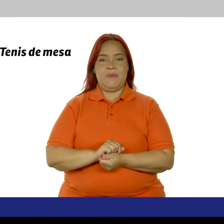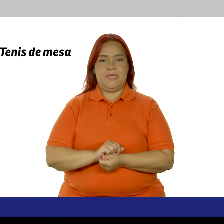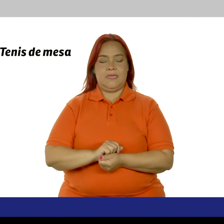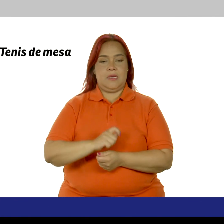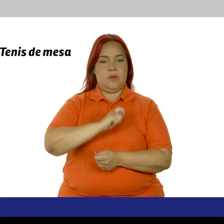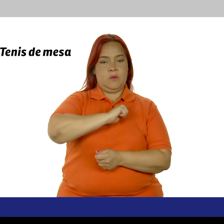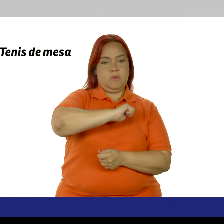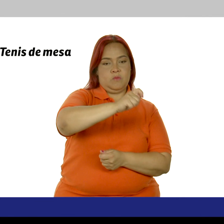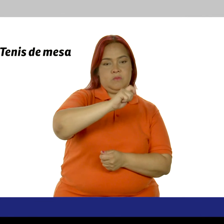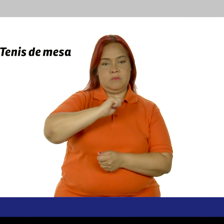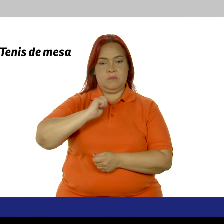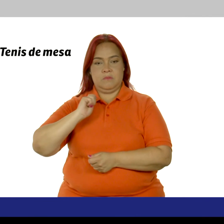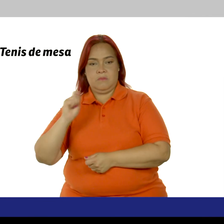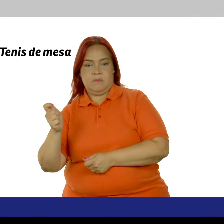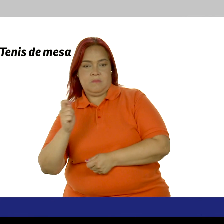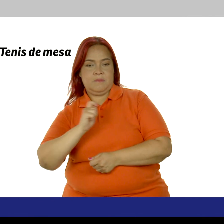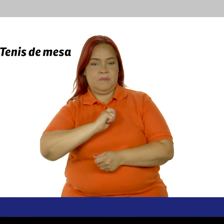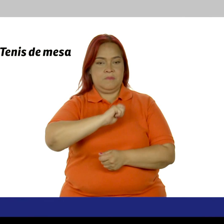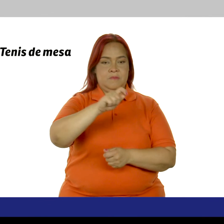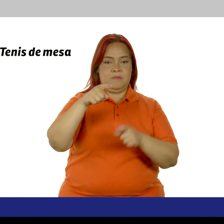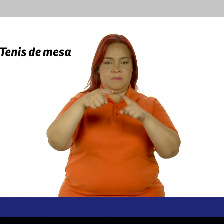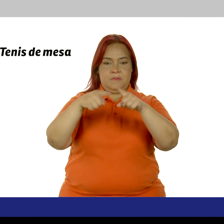tenis de mesa,